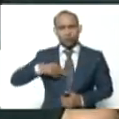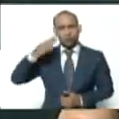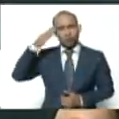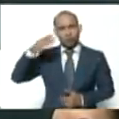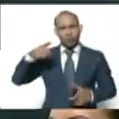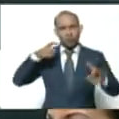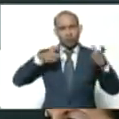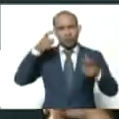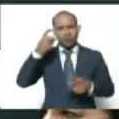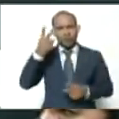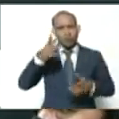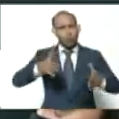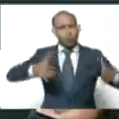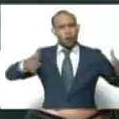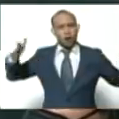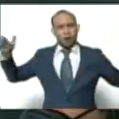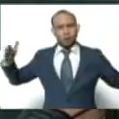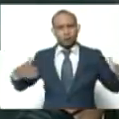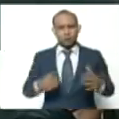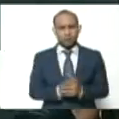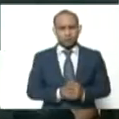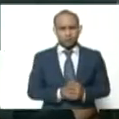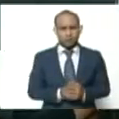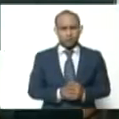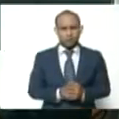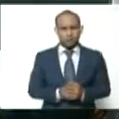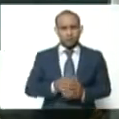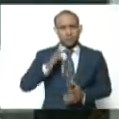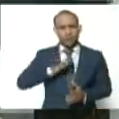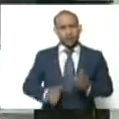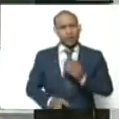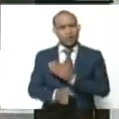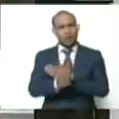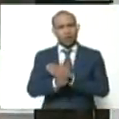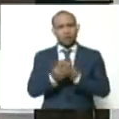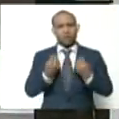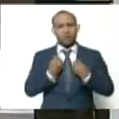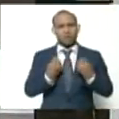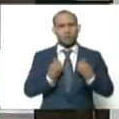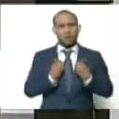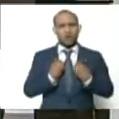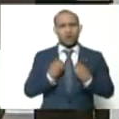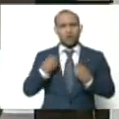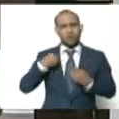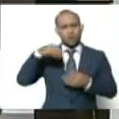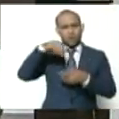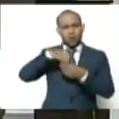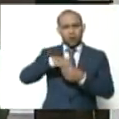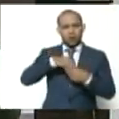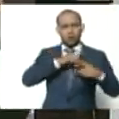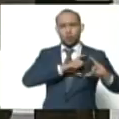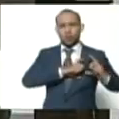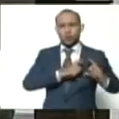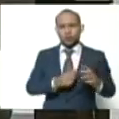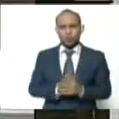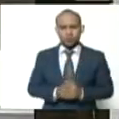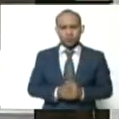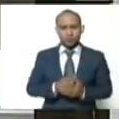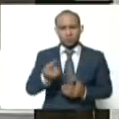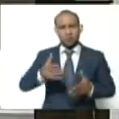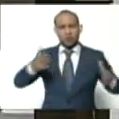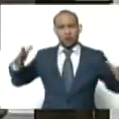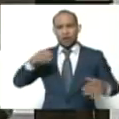Chávez. Dos gigantes que están vigentes, Néstor Kirchner y Hugo Chávez, dos gigantes de la